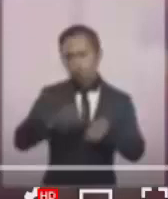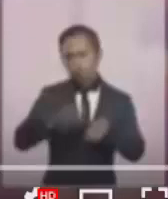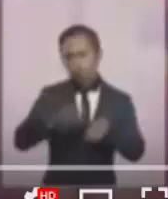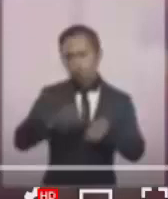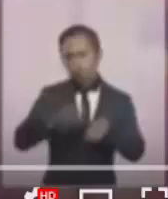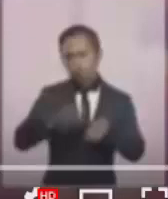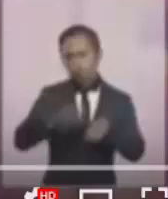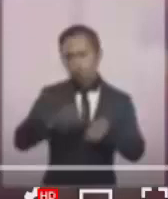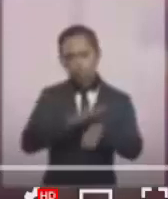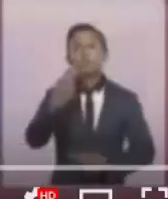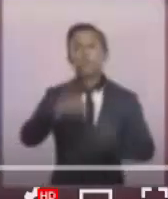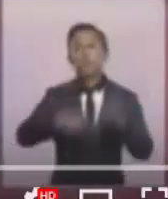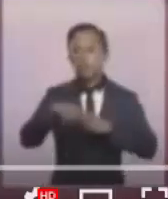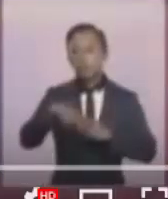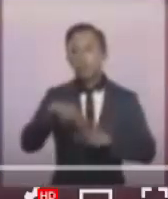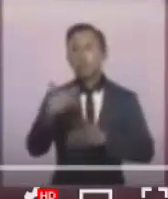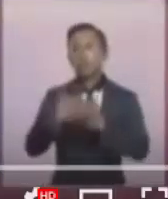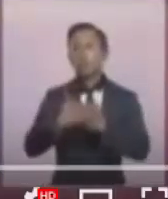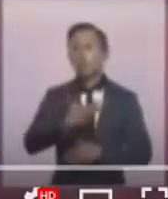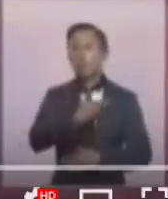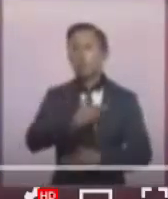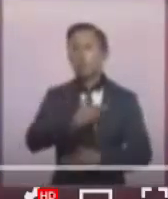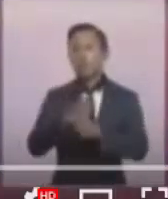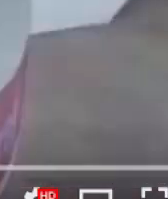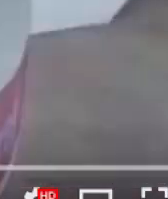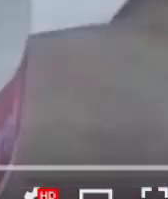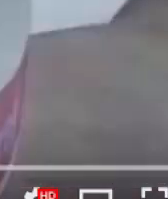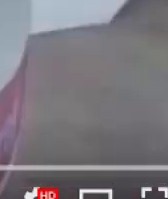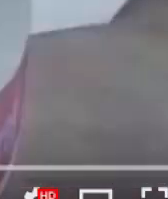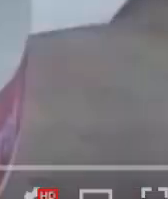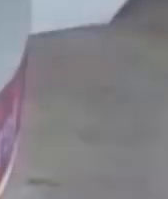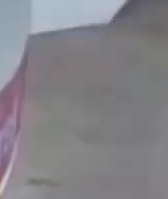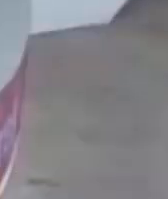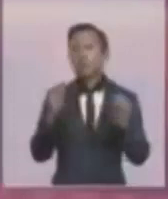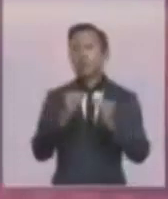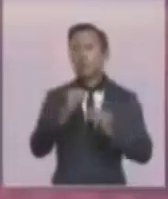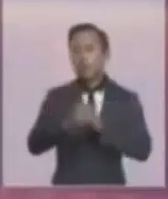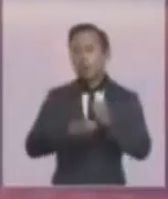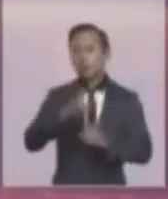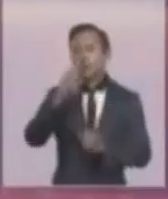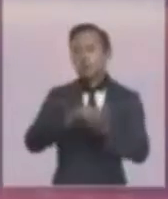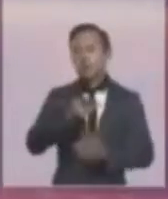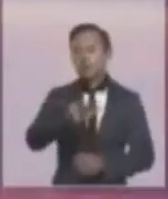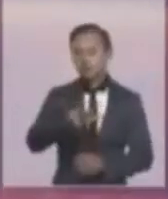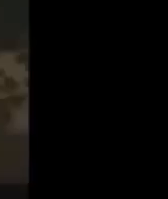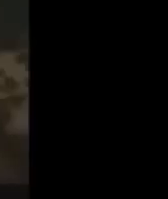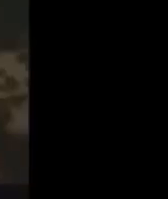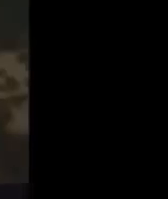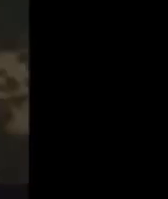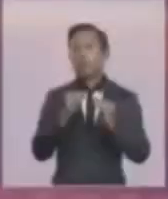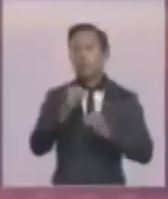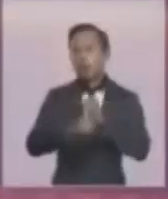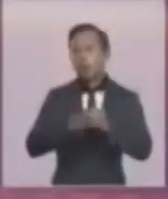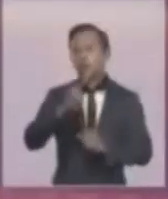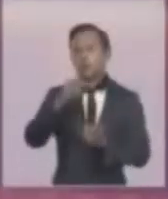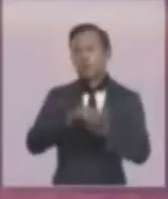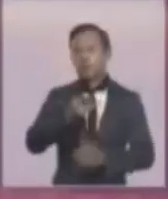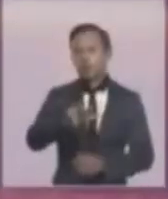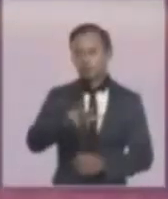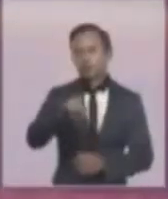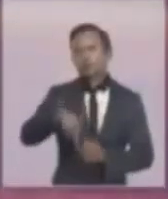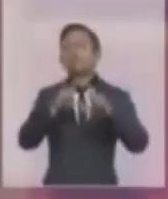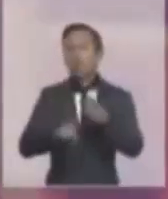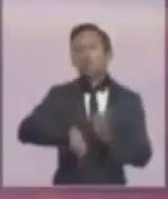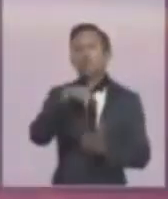es lo que había en el 2008, vale, vale. Presidencial 2008. Vean, y el Messenger. ¡No! Ok,